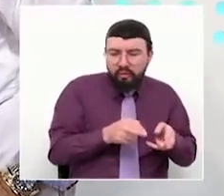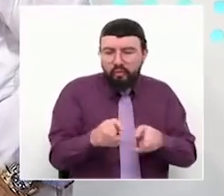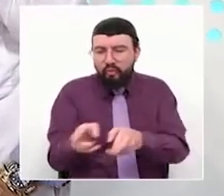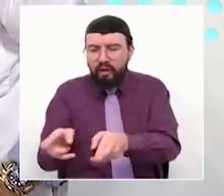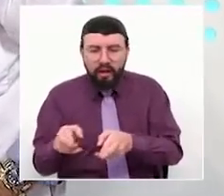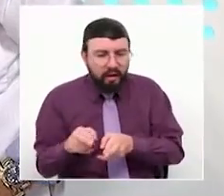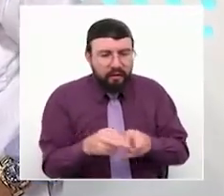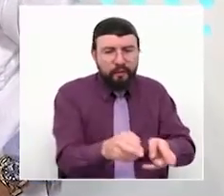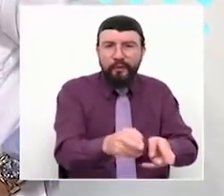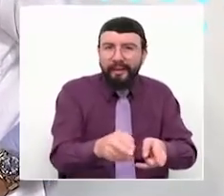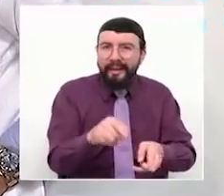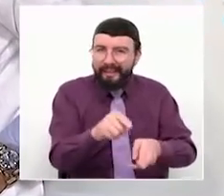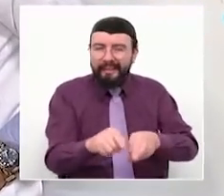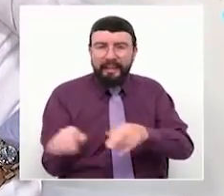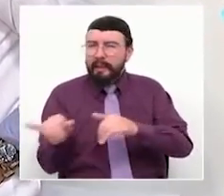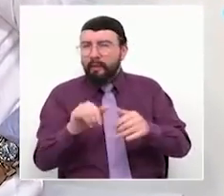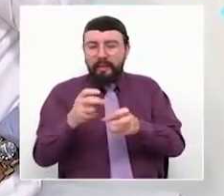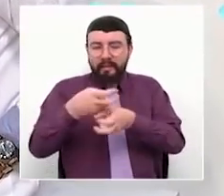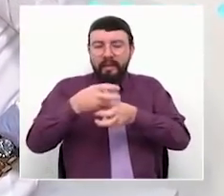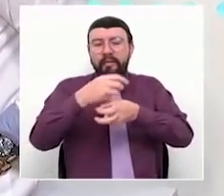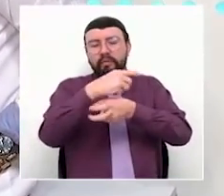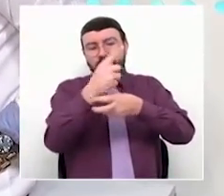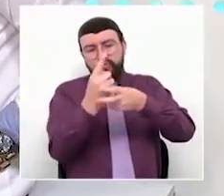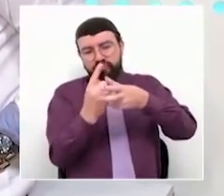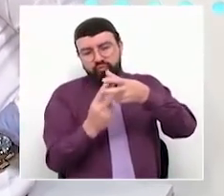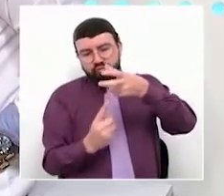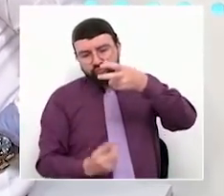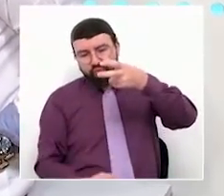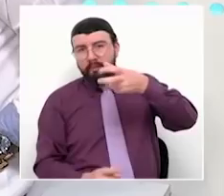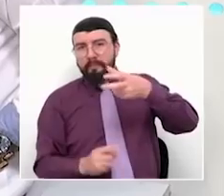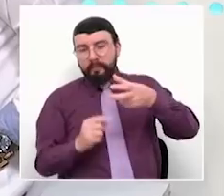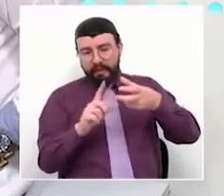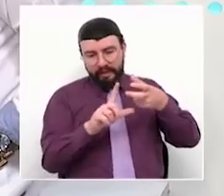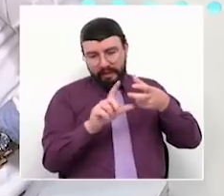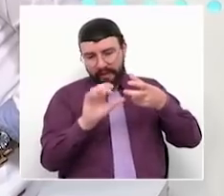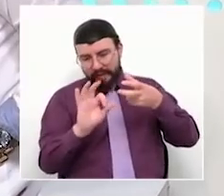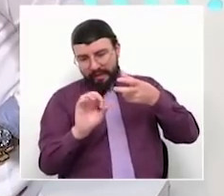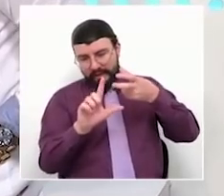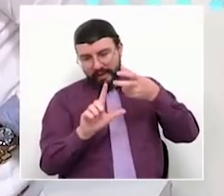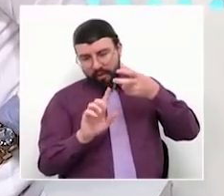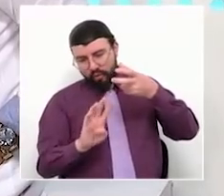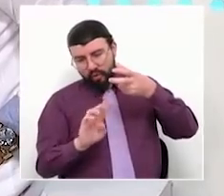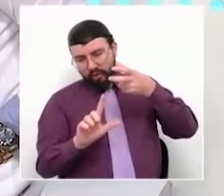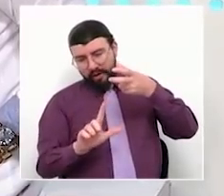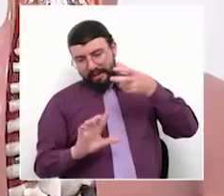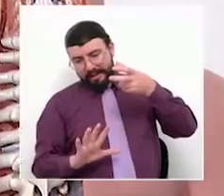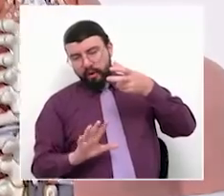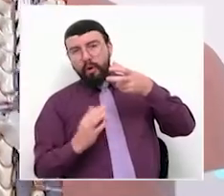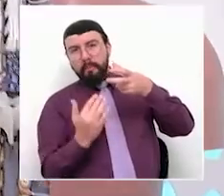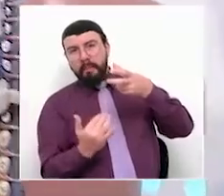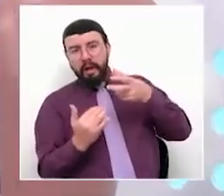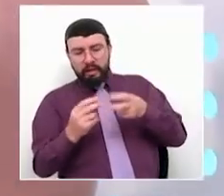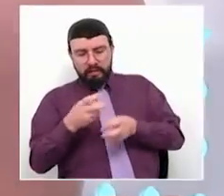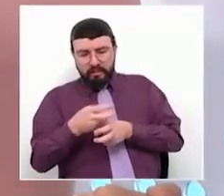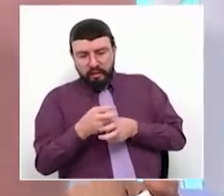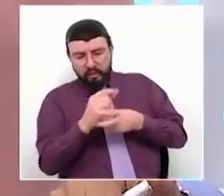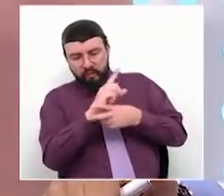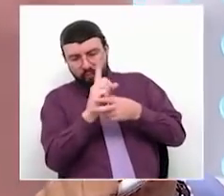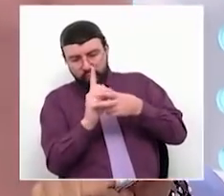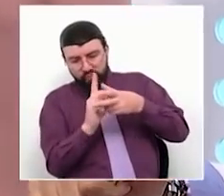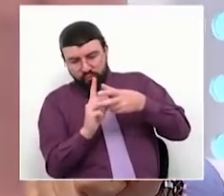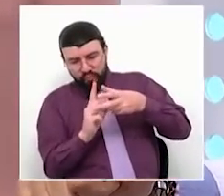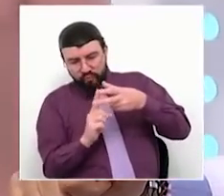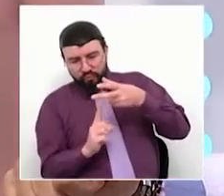grande. Salen muchas terminaciones de L3, de L4, de L5 y van a formar un nervio grande. O sea, de acá